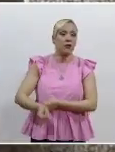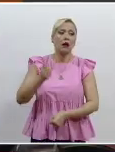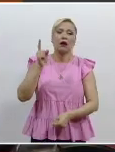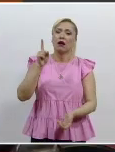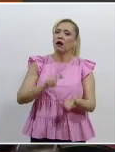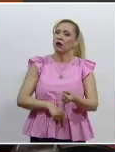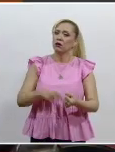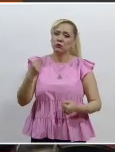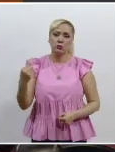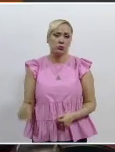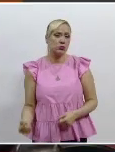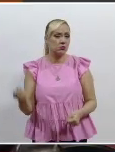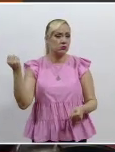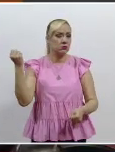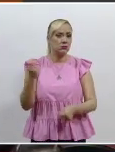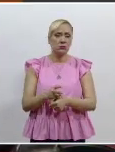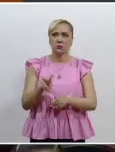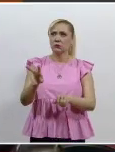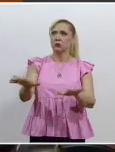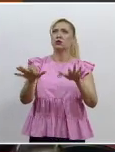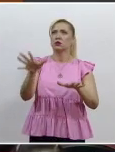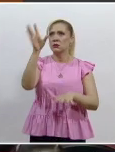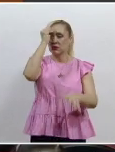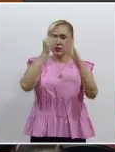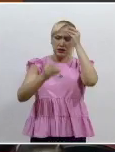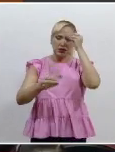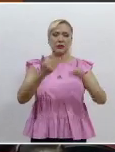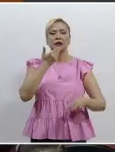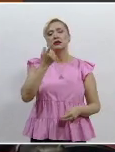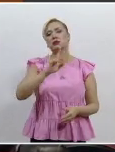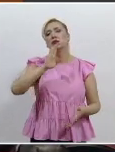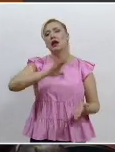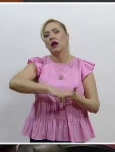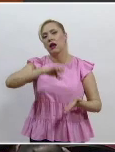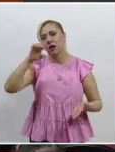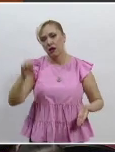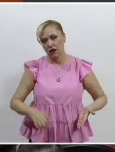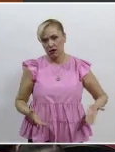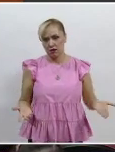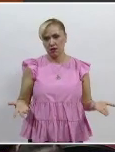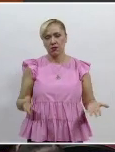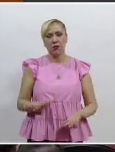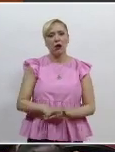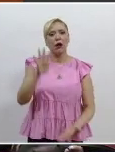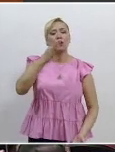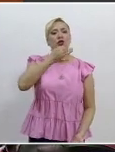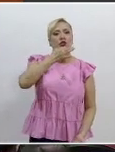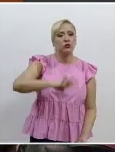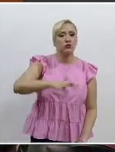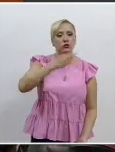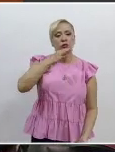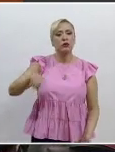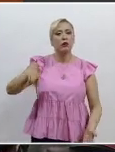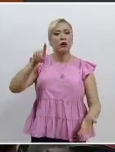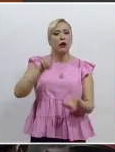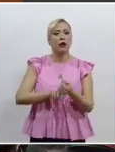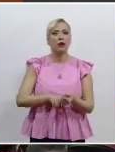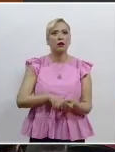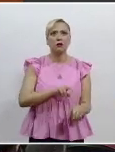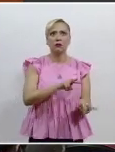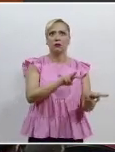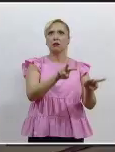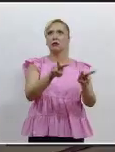edad, lamentaron especialistas. Un gran porcentaje de ellos fueron niños y niñas que estuvieron en contacto con el